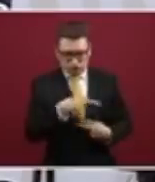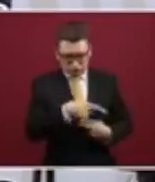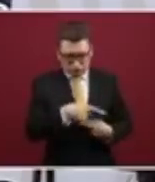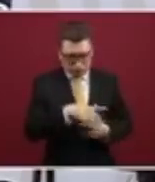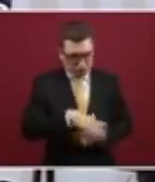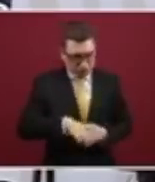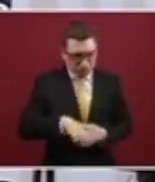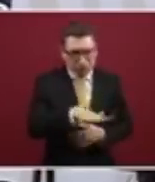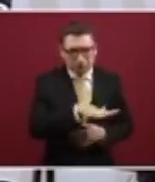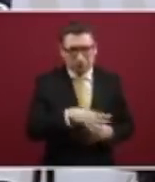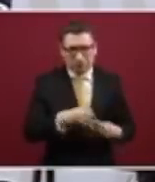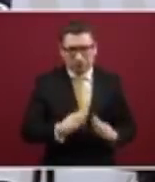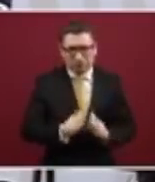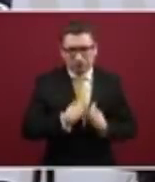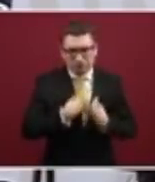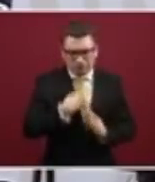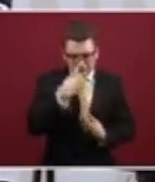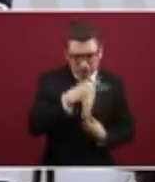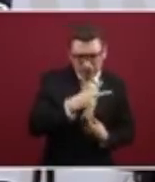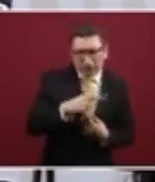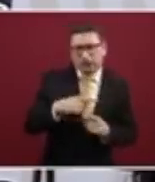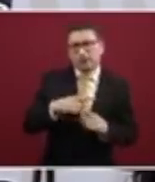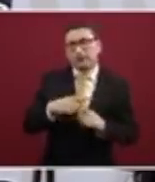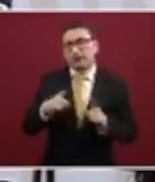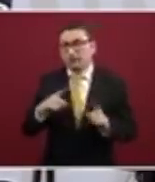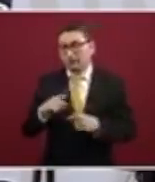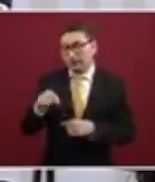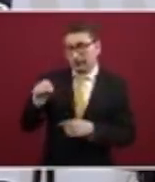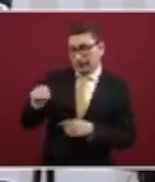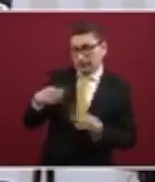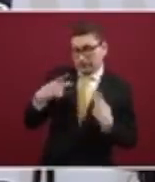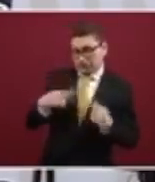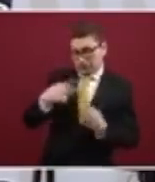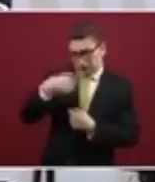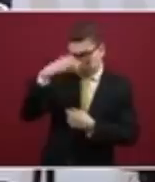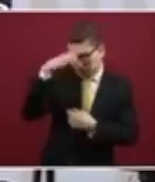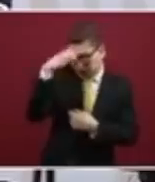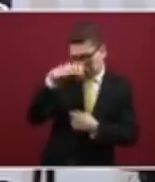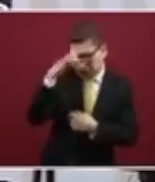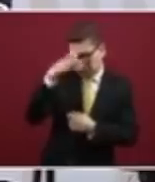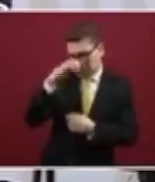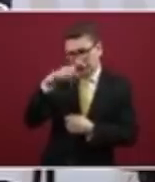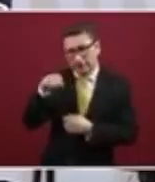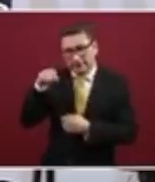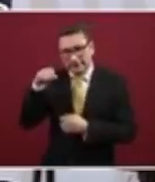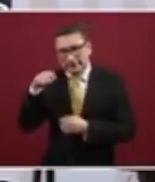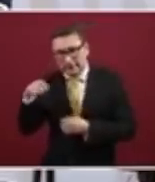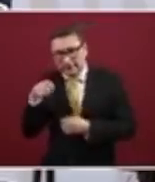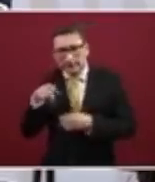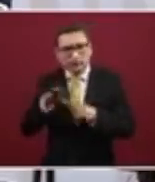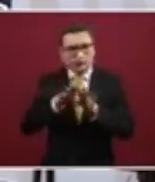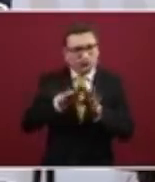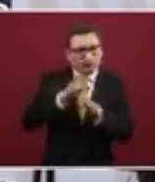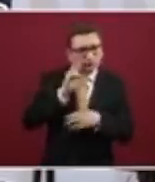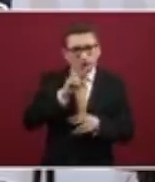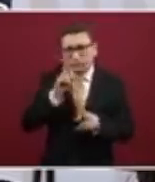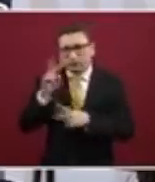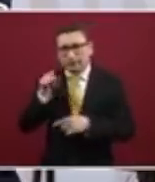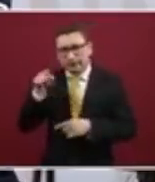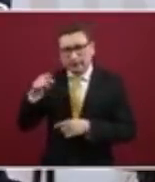entre el pueblo y el experto, el analista político. Entonces,